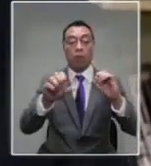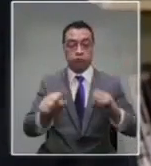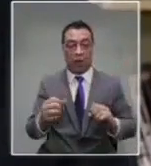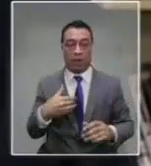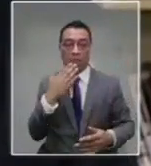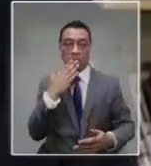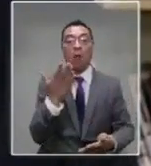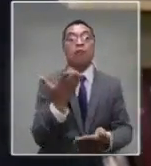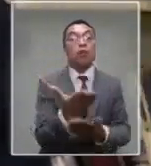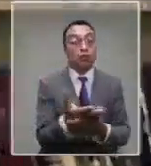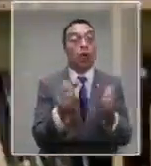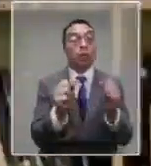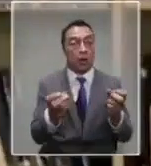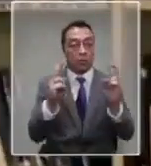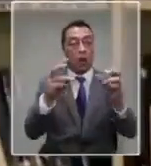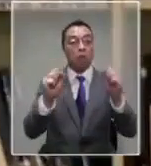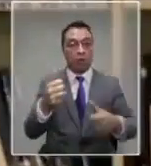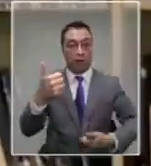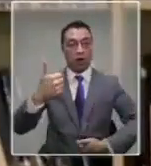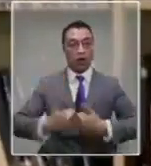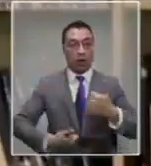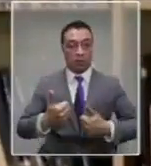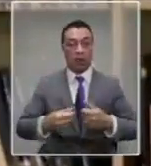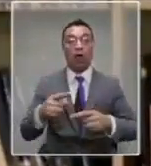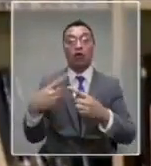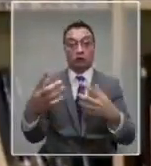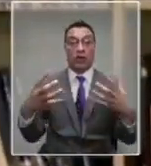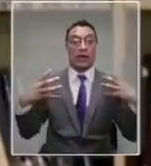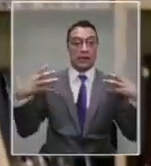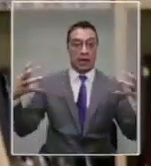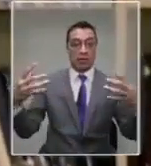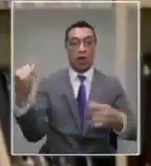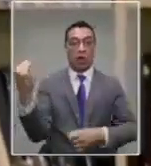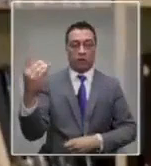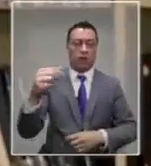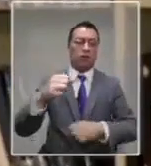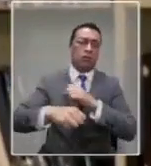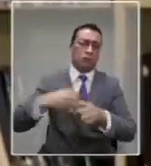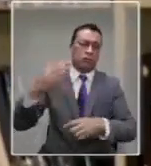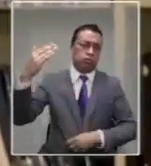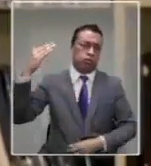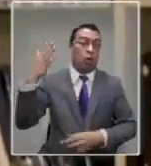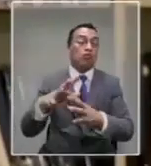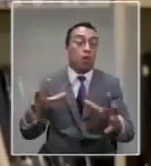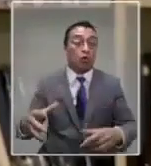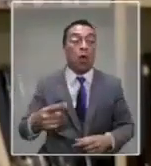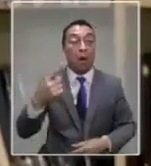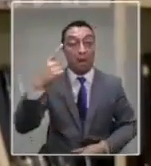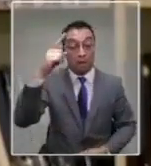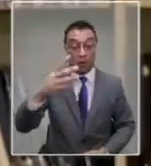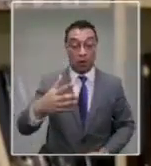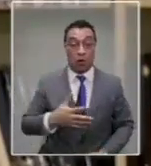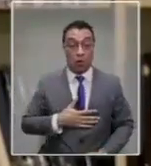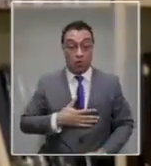posibilidad de postular, tenemos la posibilidad de competir con grandes universidades que tienen grandes trayectorias, pero